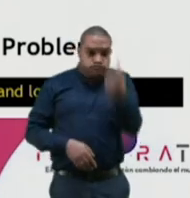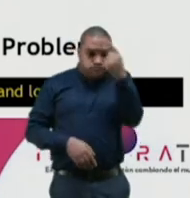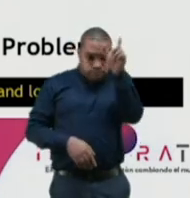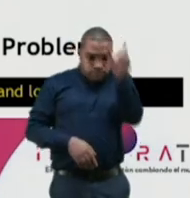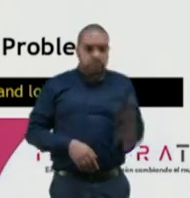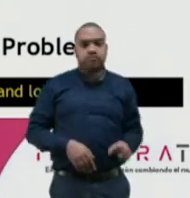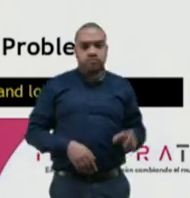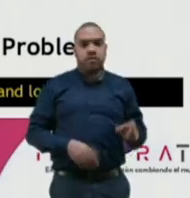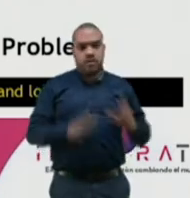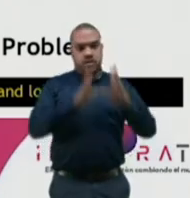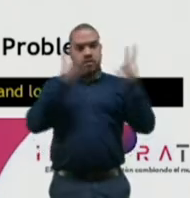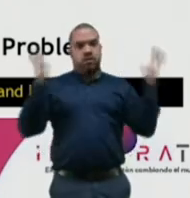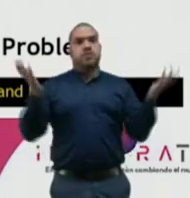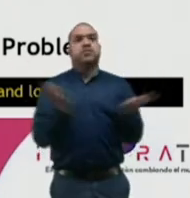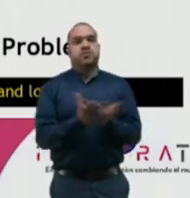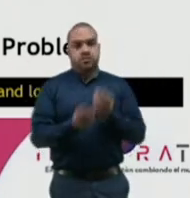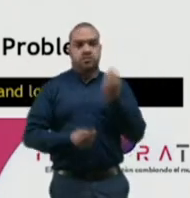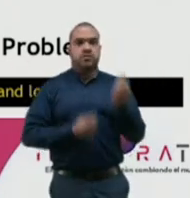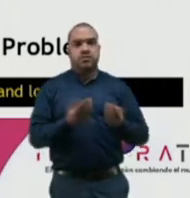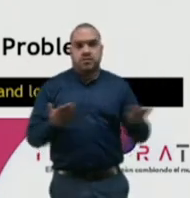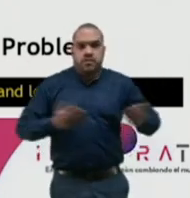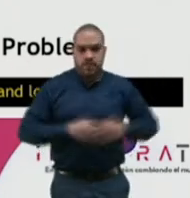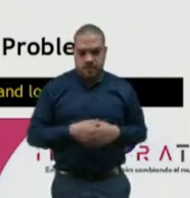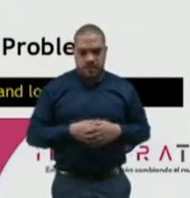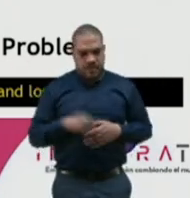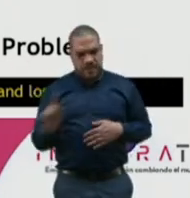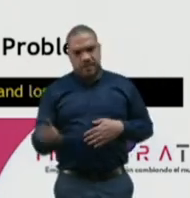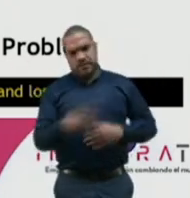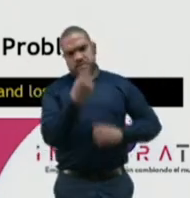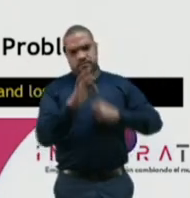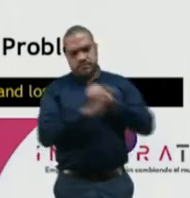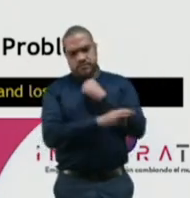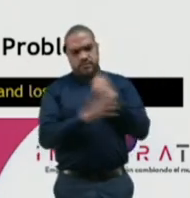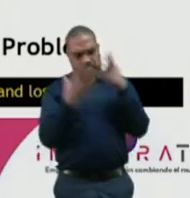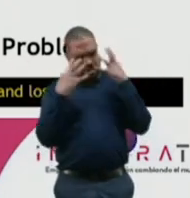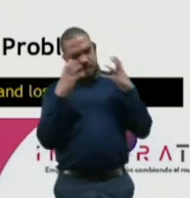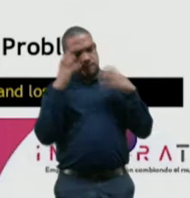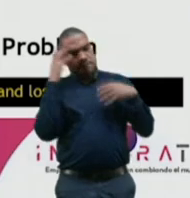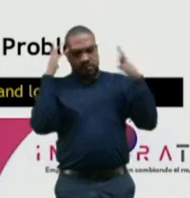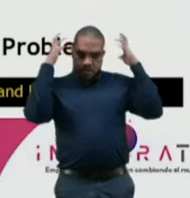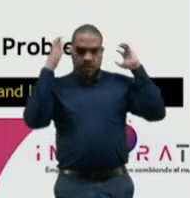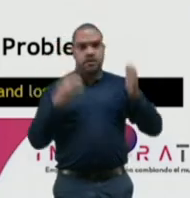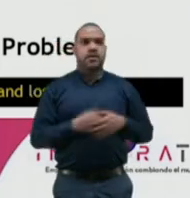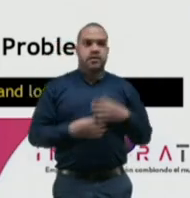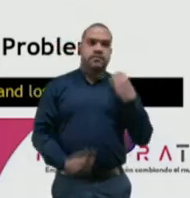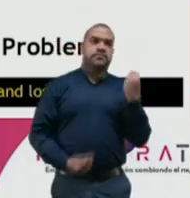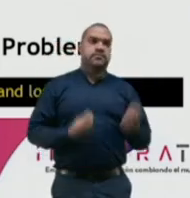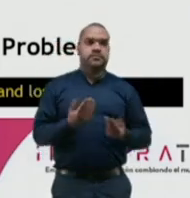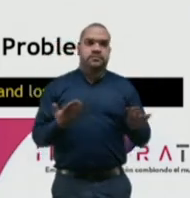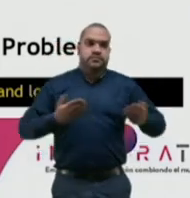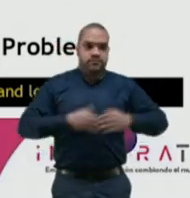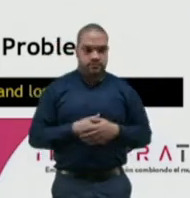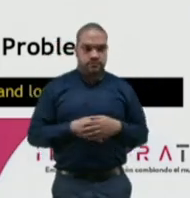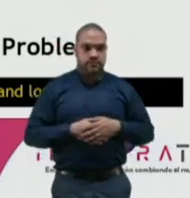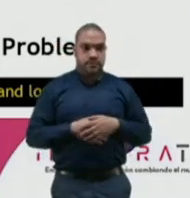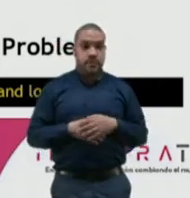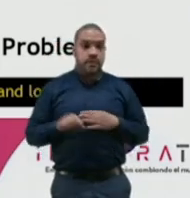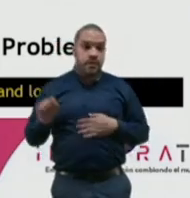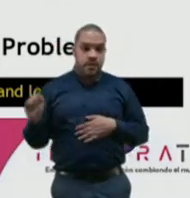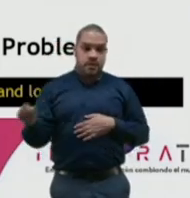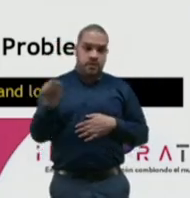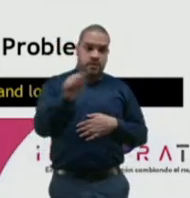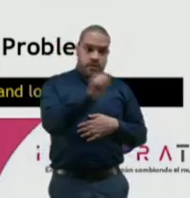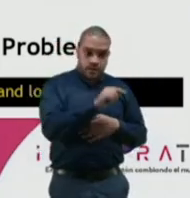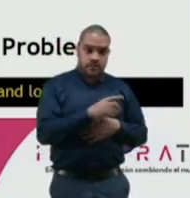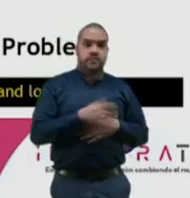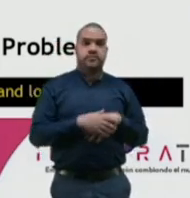problema, yo diría, bueno, vayan con un psiquiatra. Es mucho más barato que hacer un startup. Pero si ustedes y muchas otras